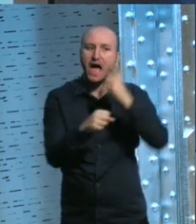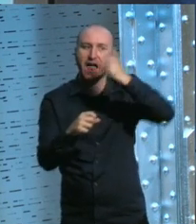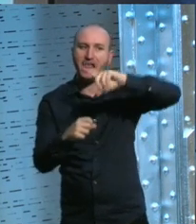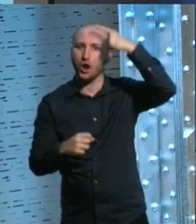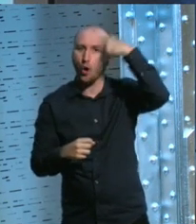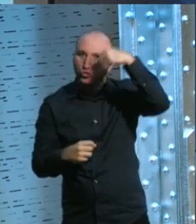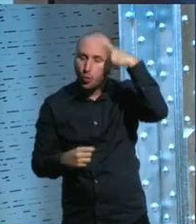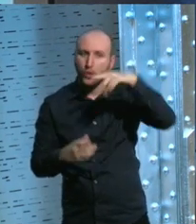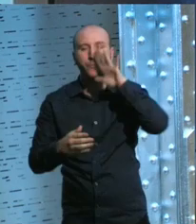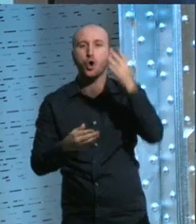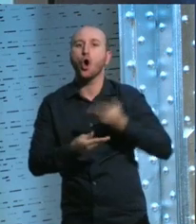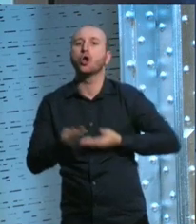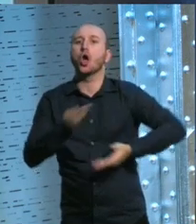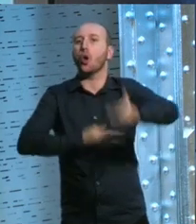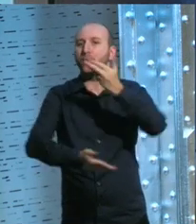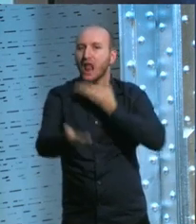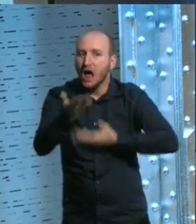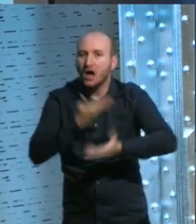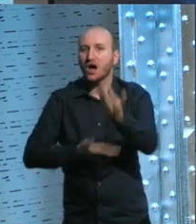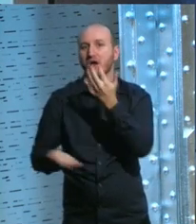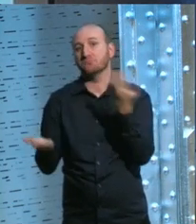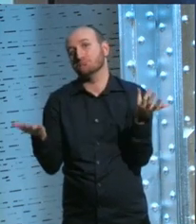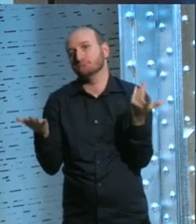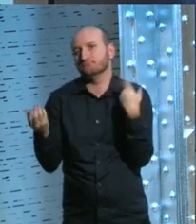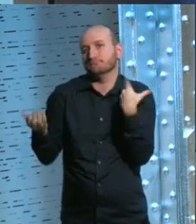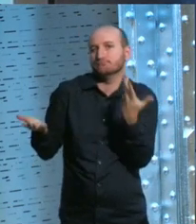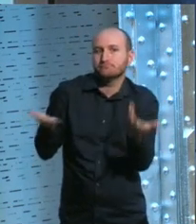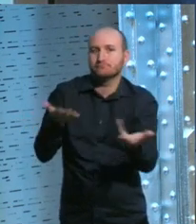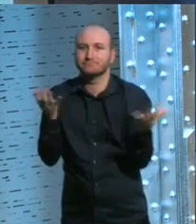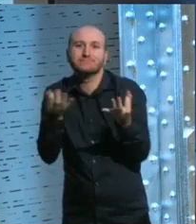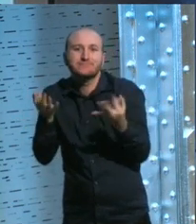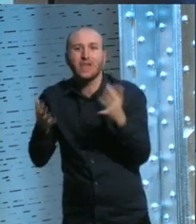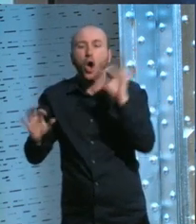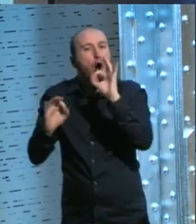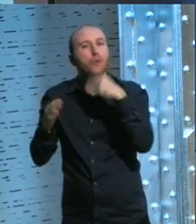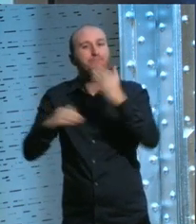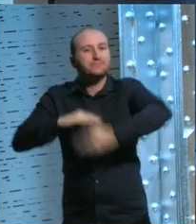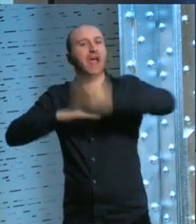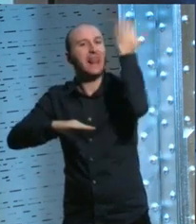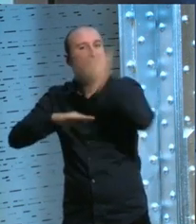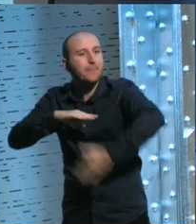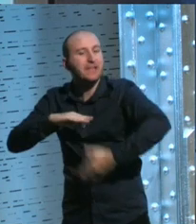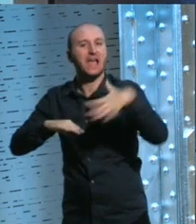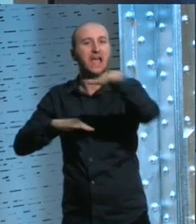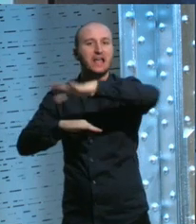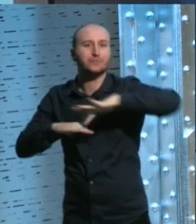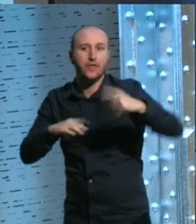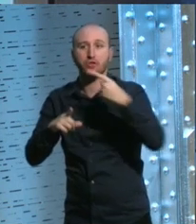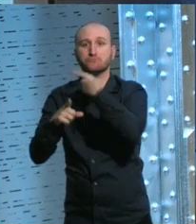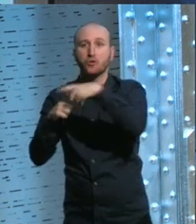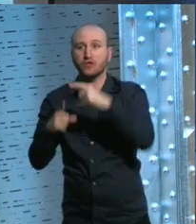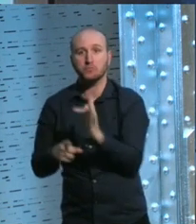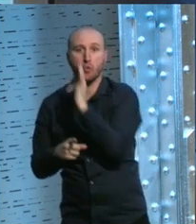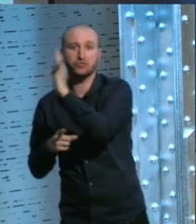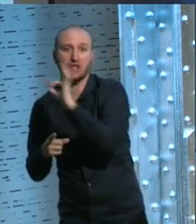de cooperación? Es decir, okay. ¿O hasta qué punto el espacio favorece una cosa o la